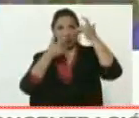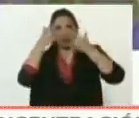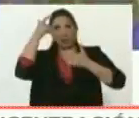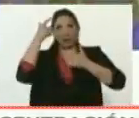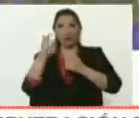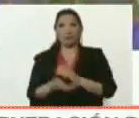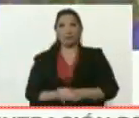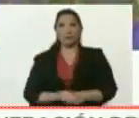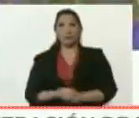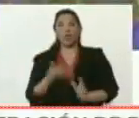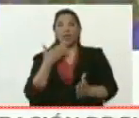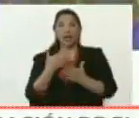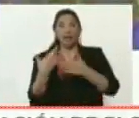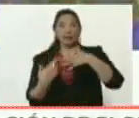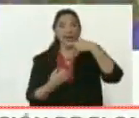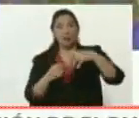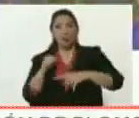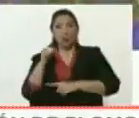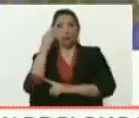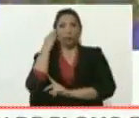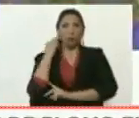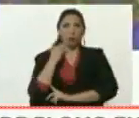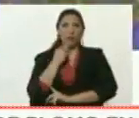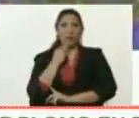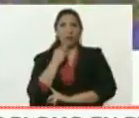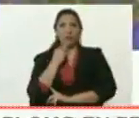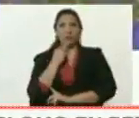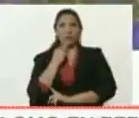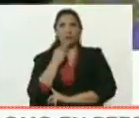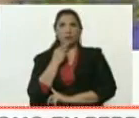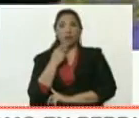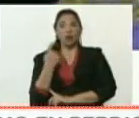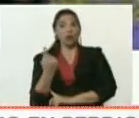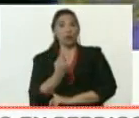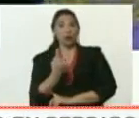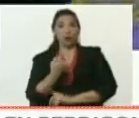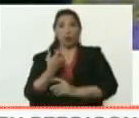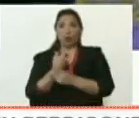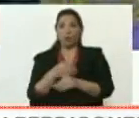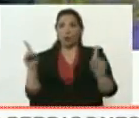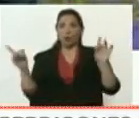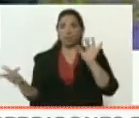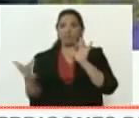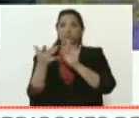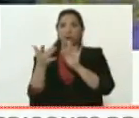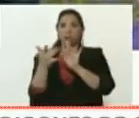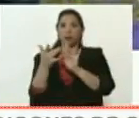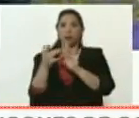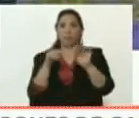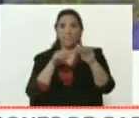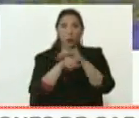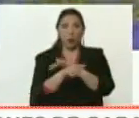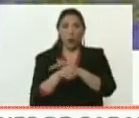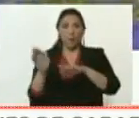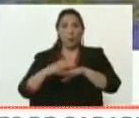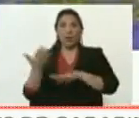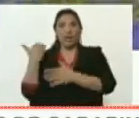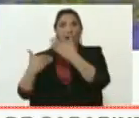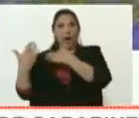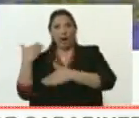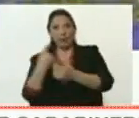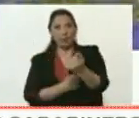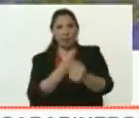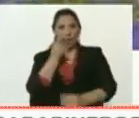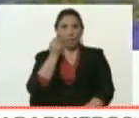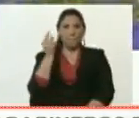Chávez, gracias a la revolución bolivariana, no solo democratizó el acceso a los cupos, porque antes, hermanos y